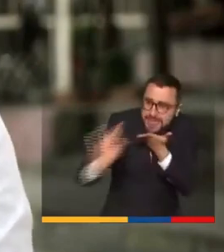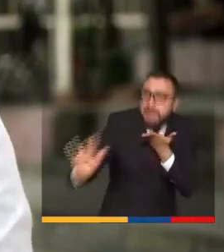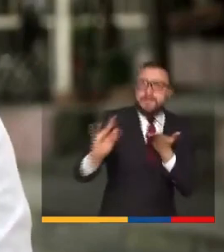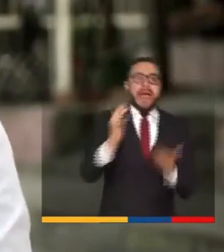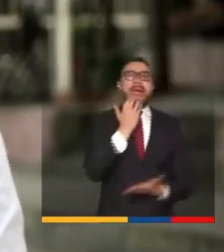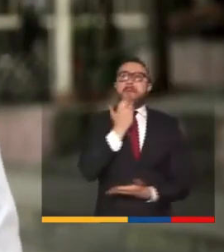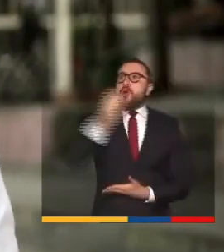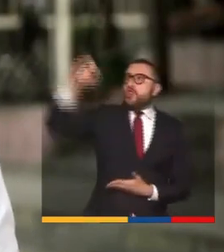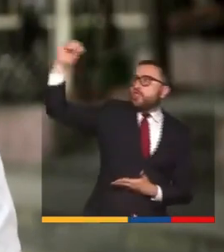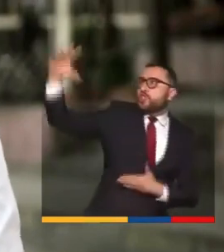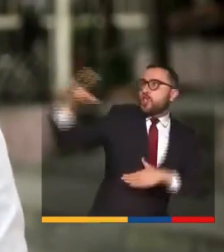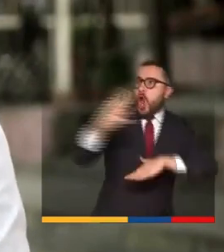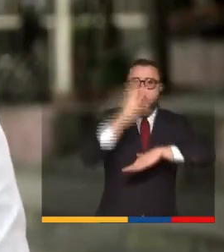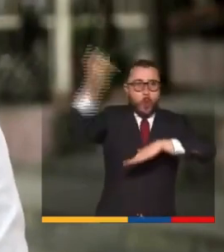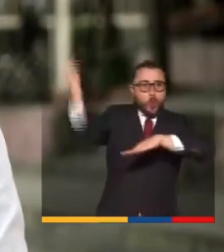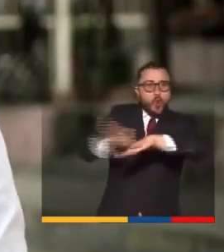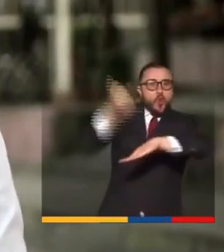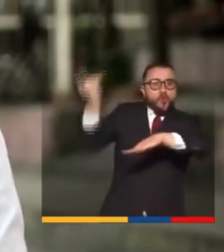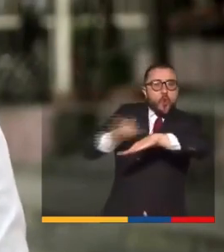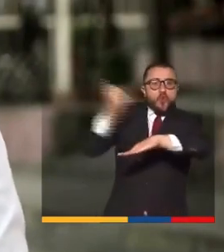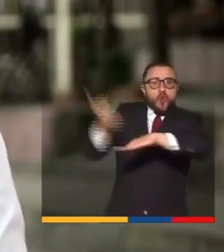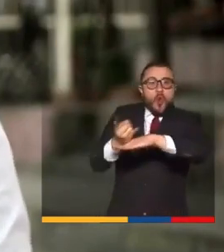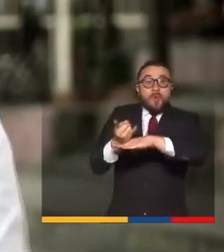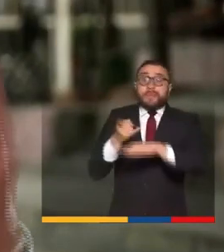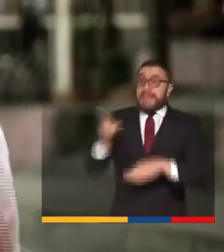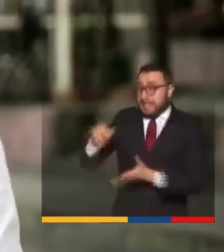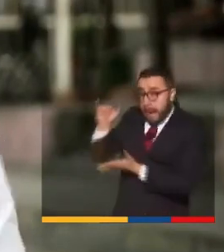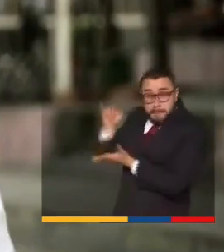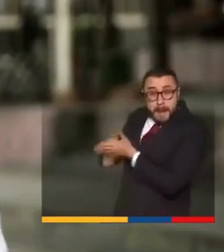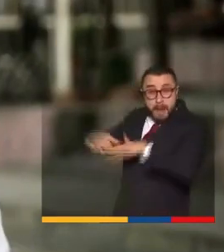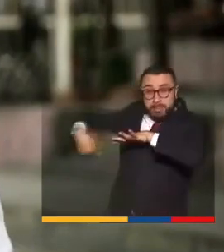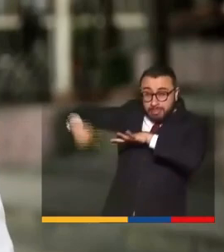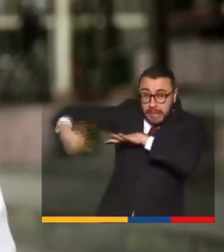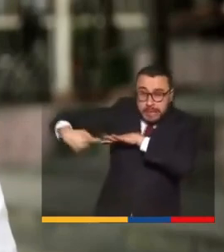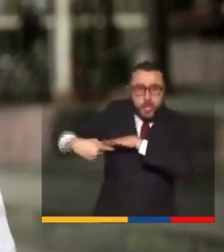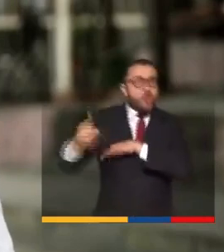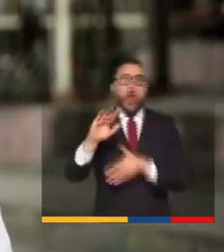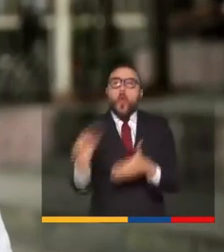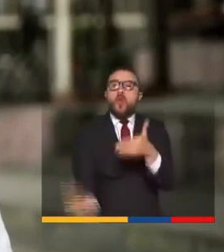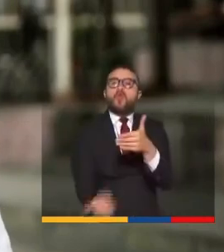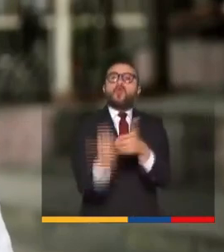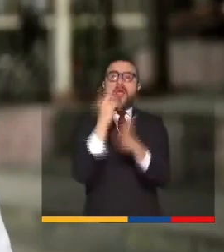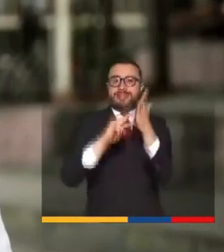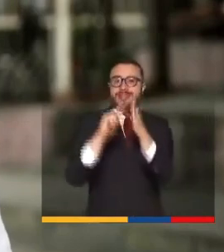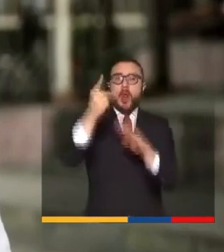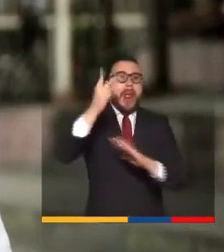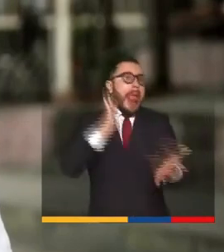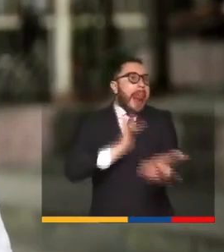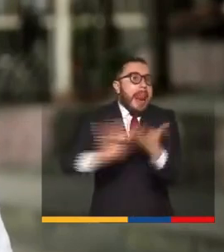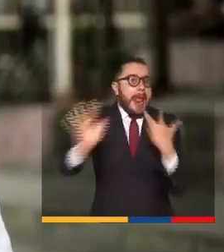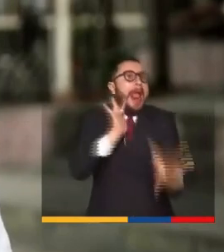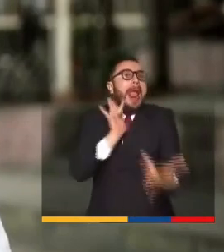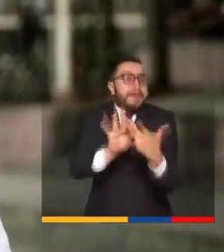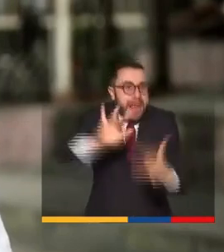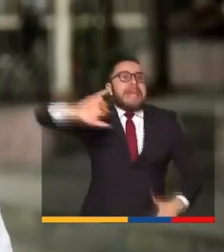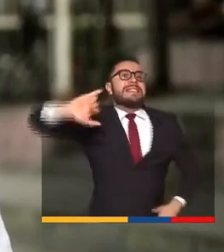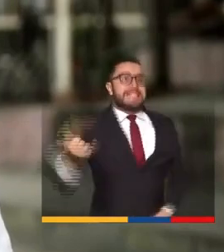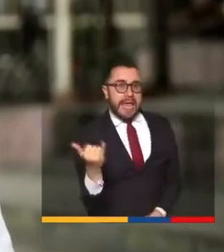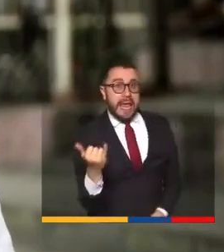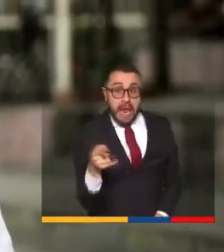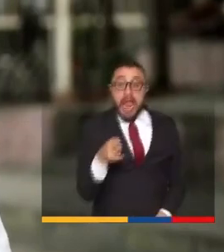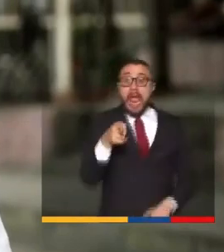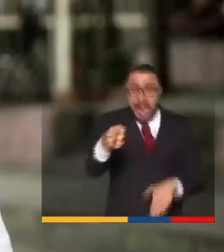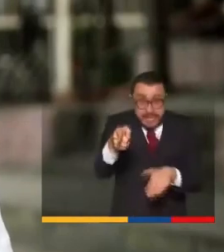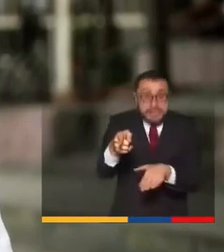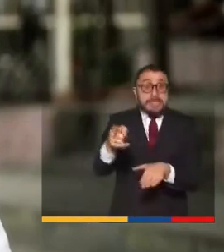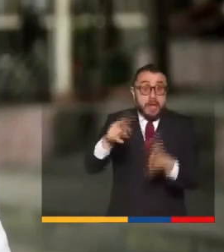como el sol, conocidas como fuentes no convencionales. Las tecnologías limpias cuidan el planeta,